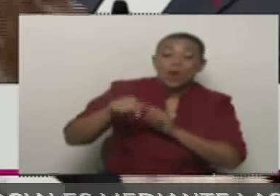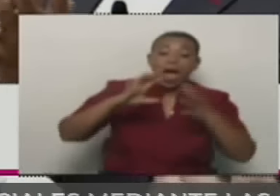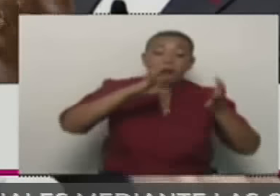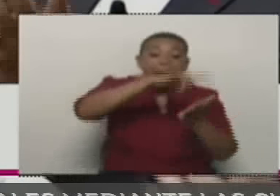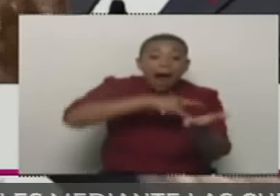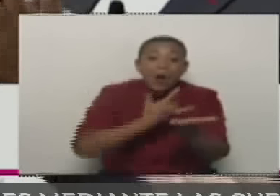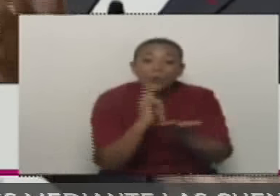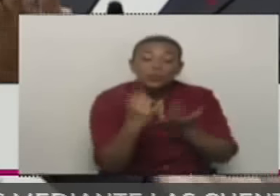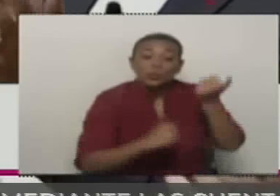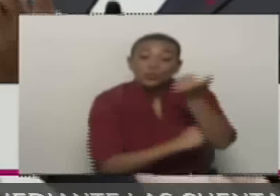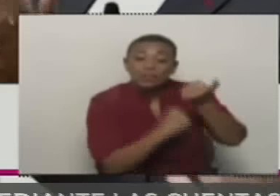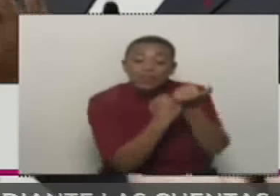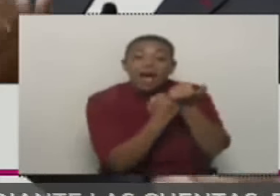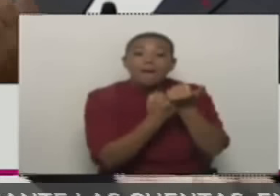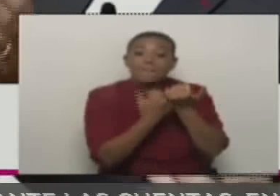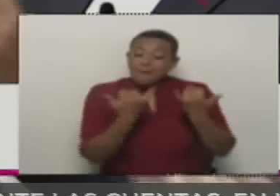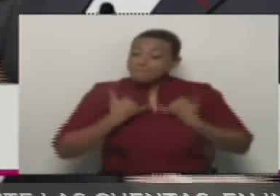agrosustentable,